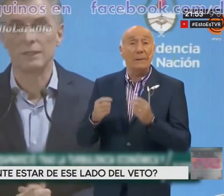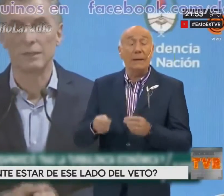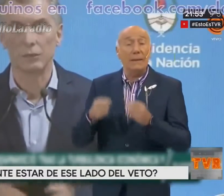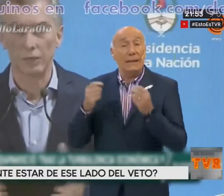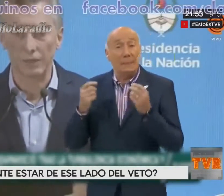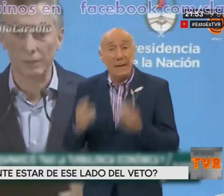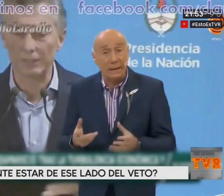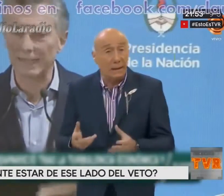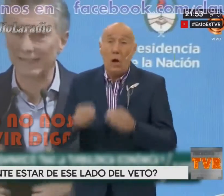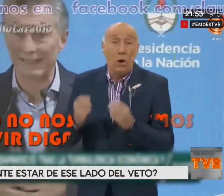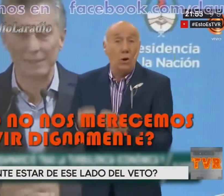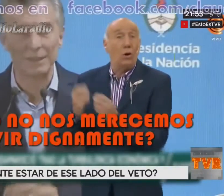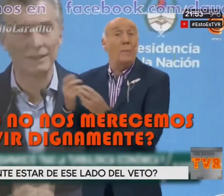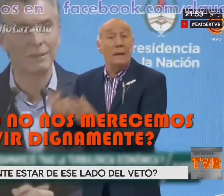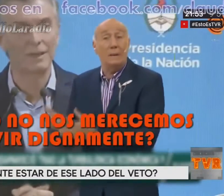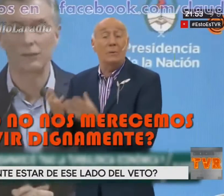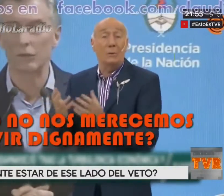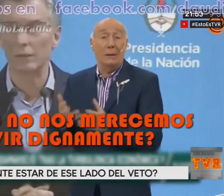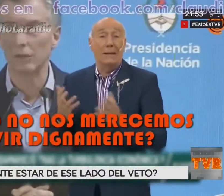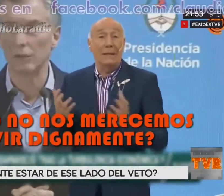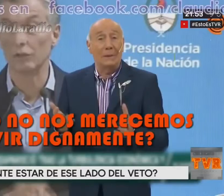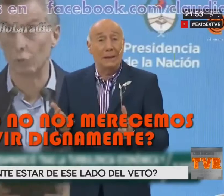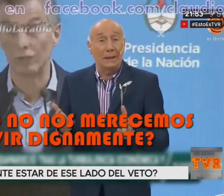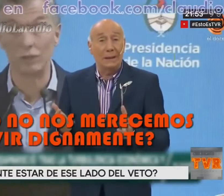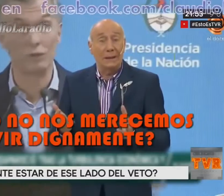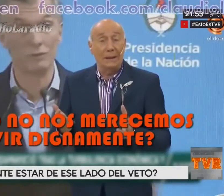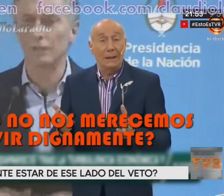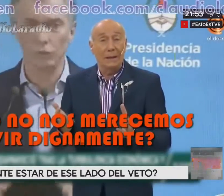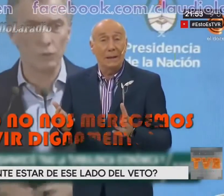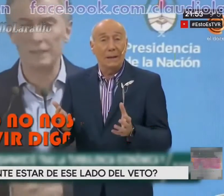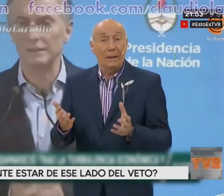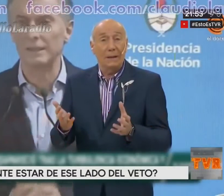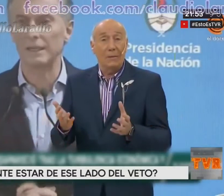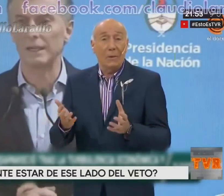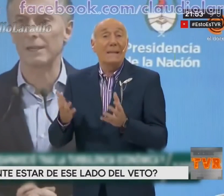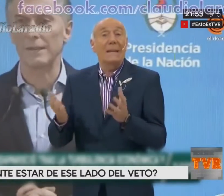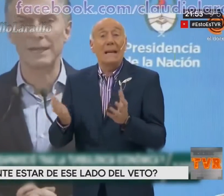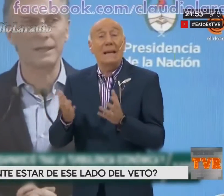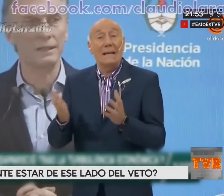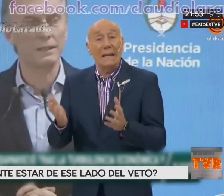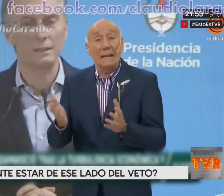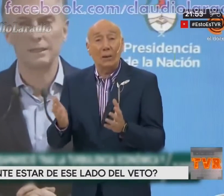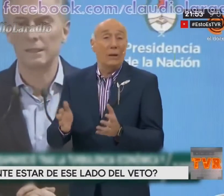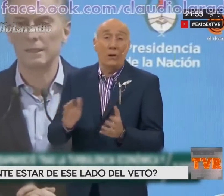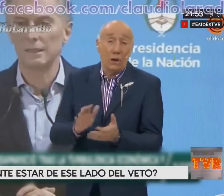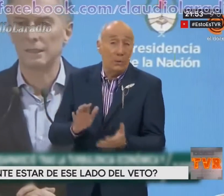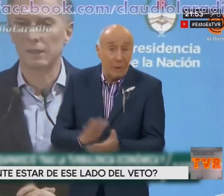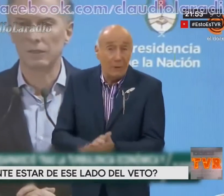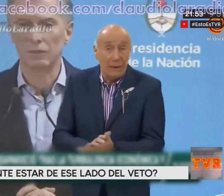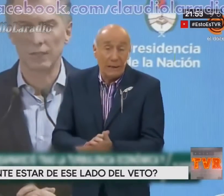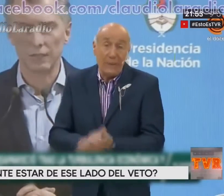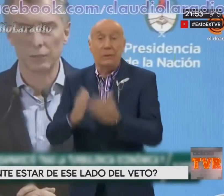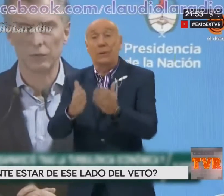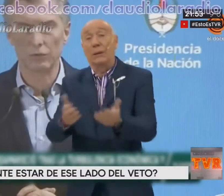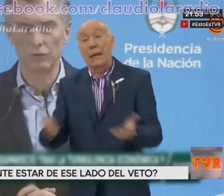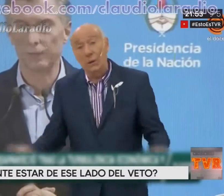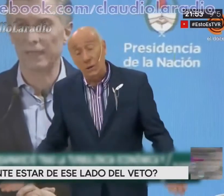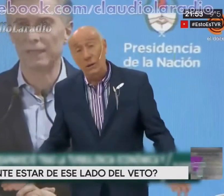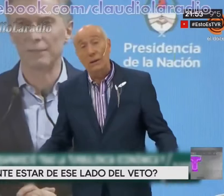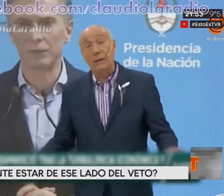para vivir dignamente. ¿O no nos merecemos vivir dignamente? ¿Cuál sería la idea del gobierno? ¿Que no vivamos dignamente?